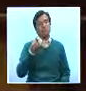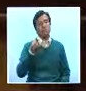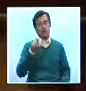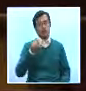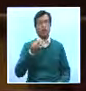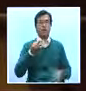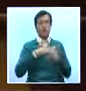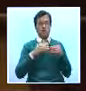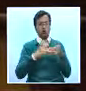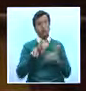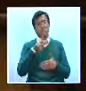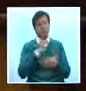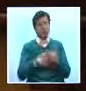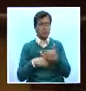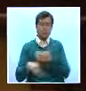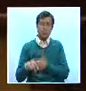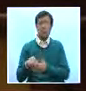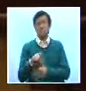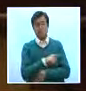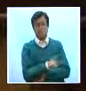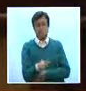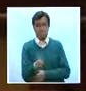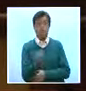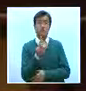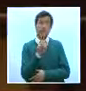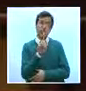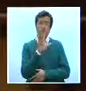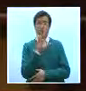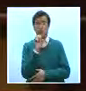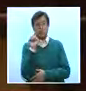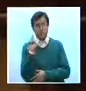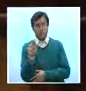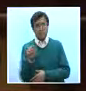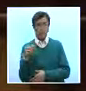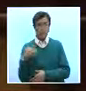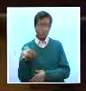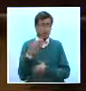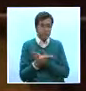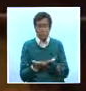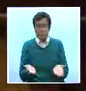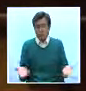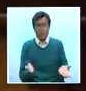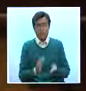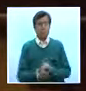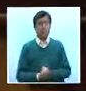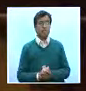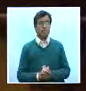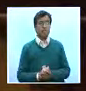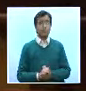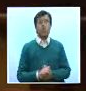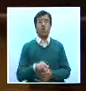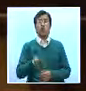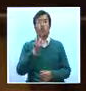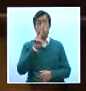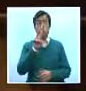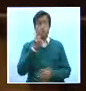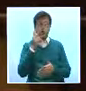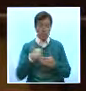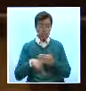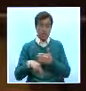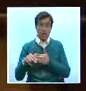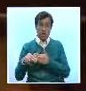tres hermanos, $150,000. Así la esposa falleciese simultáneamente. Son dos herencias que,